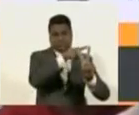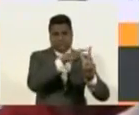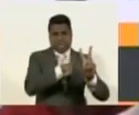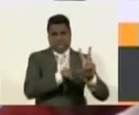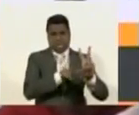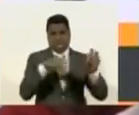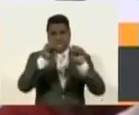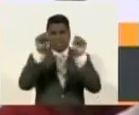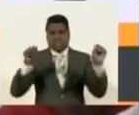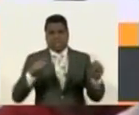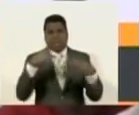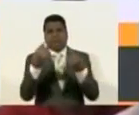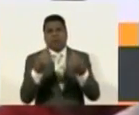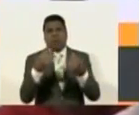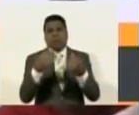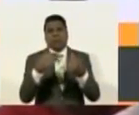post-petrolero.